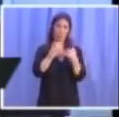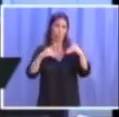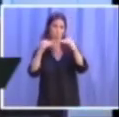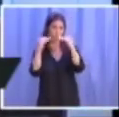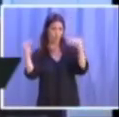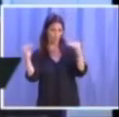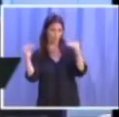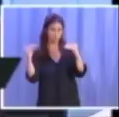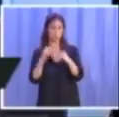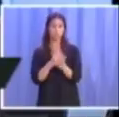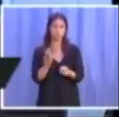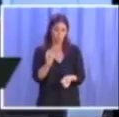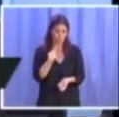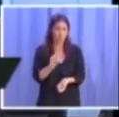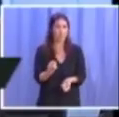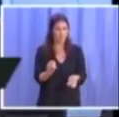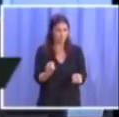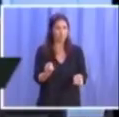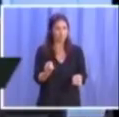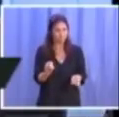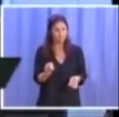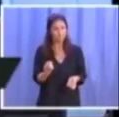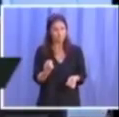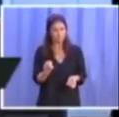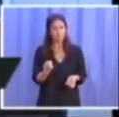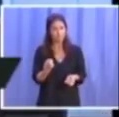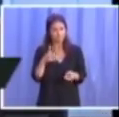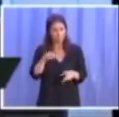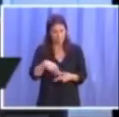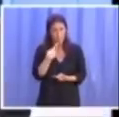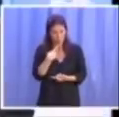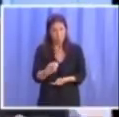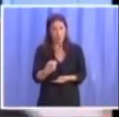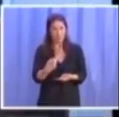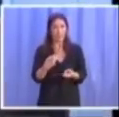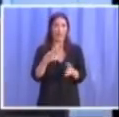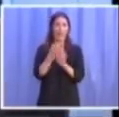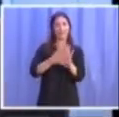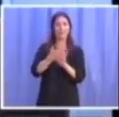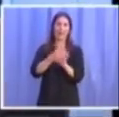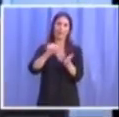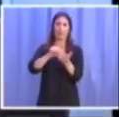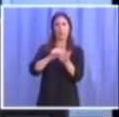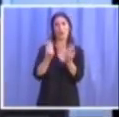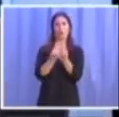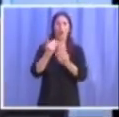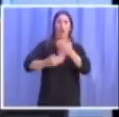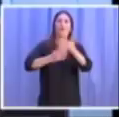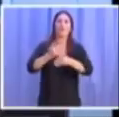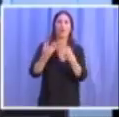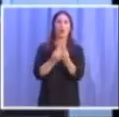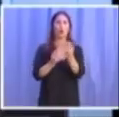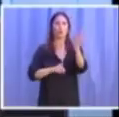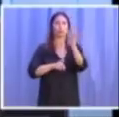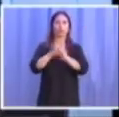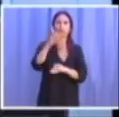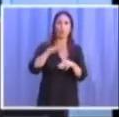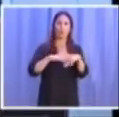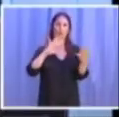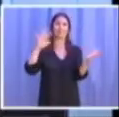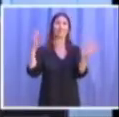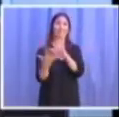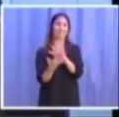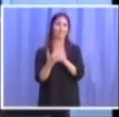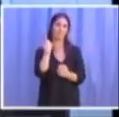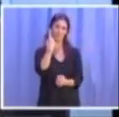igualdad. Cuesta trabajo colectivamente hablar de una ciudad que avanza, que mejora, que se transforma, si no